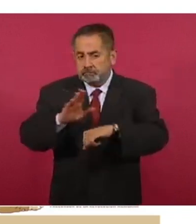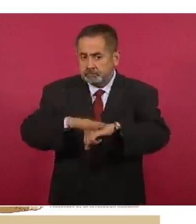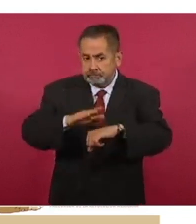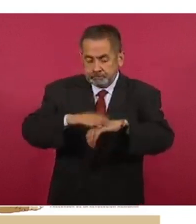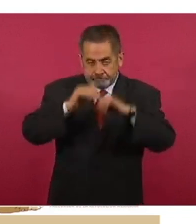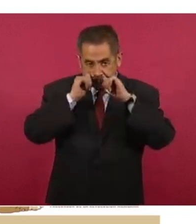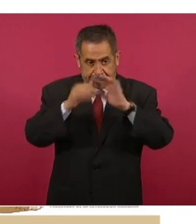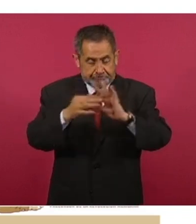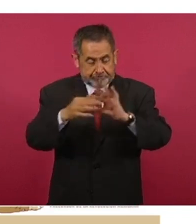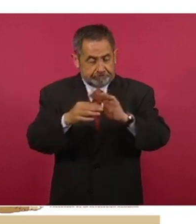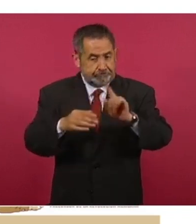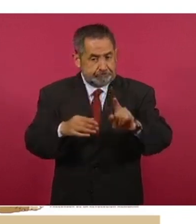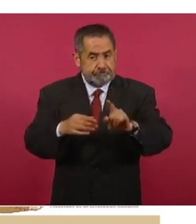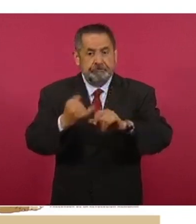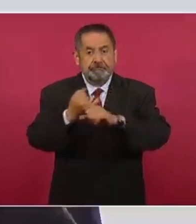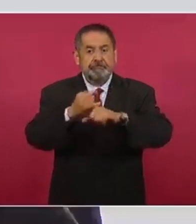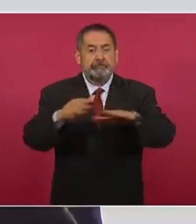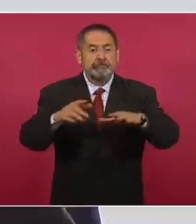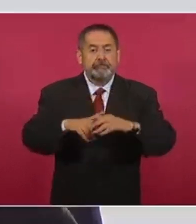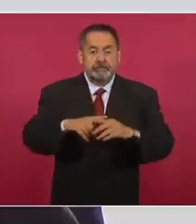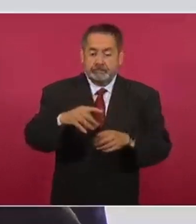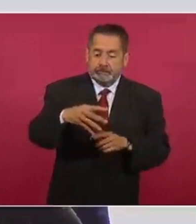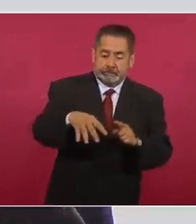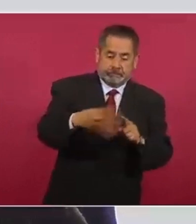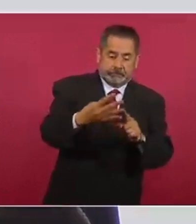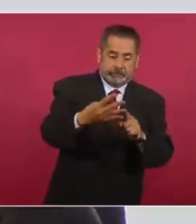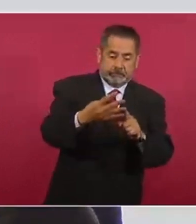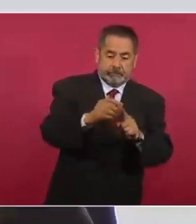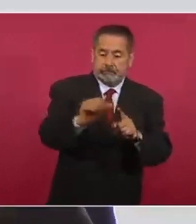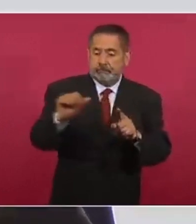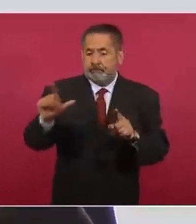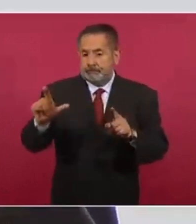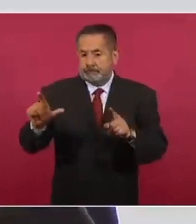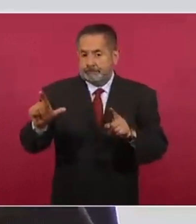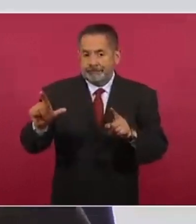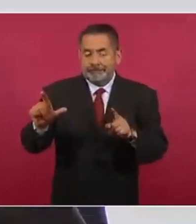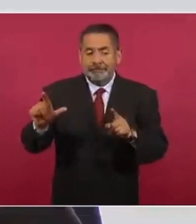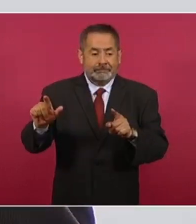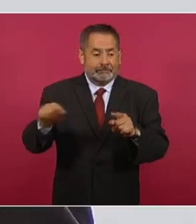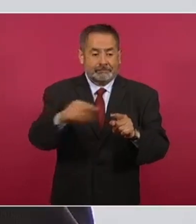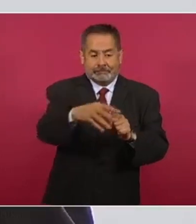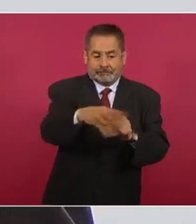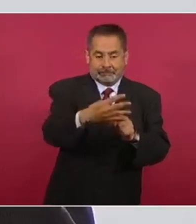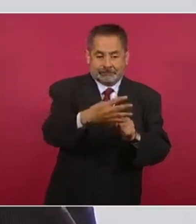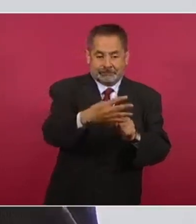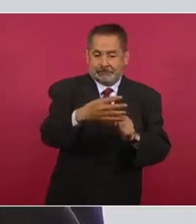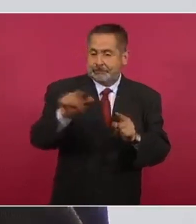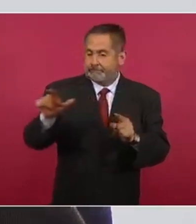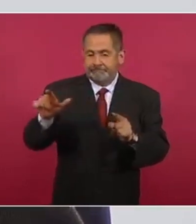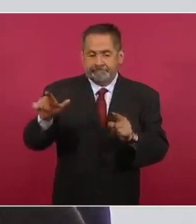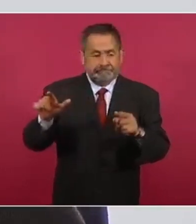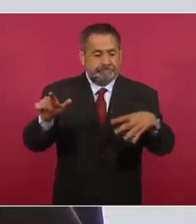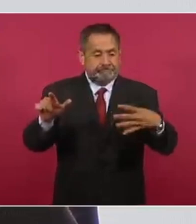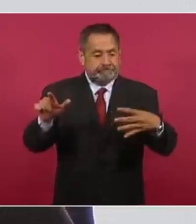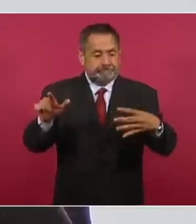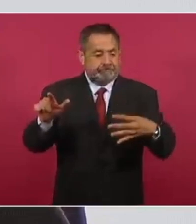favor en este aspecto informábamos de 14 de 7 años hoy hemos ampliado el grupo que informamos es de 12 a 17 y por